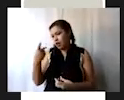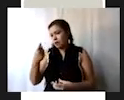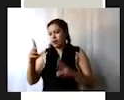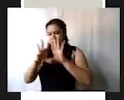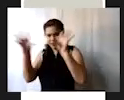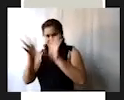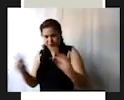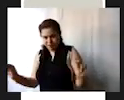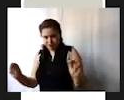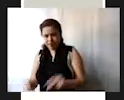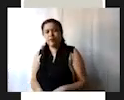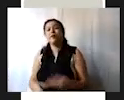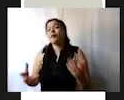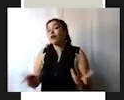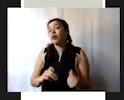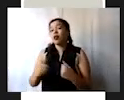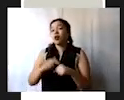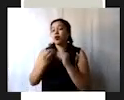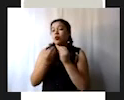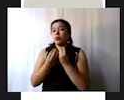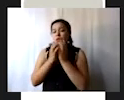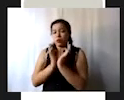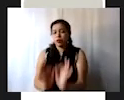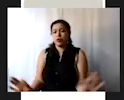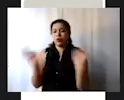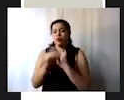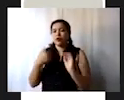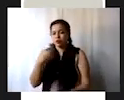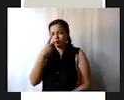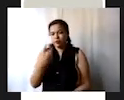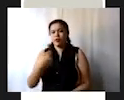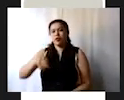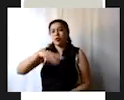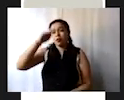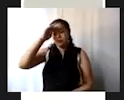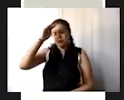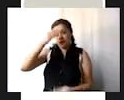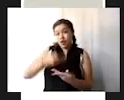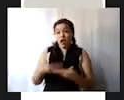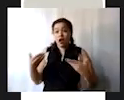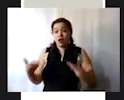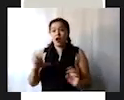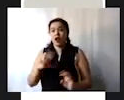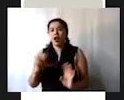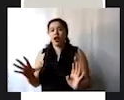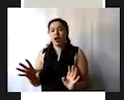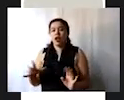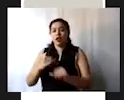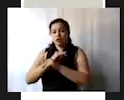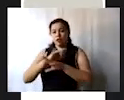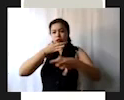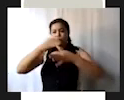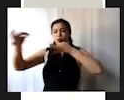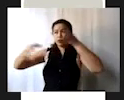Y bueno, algo muy importante que se los decía es que piensen cómo actualmente transmito esa información,